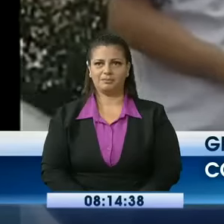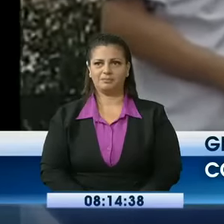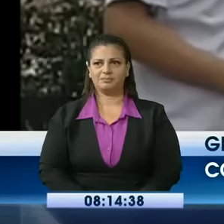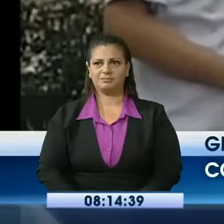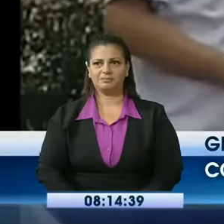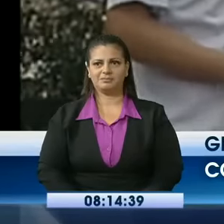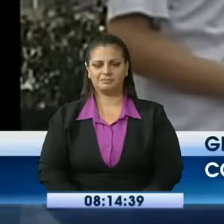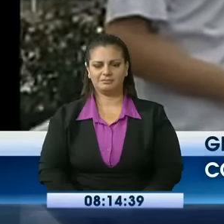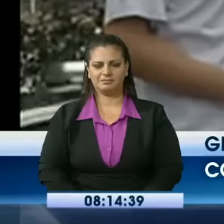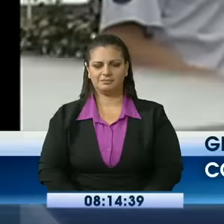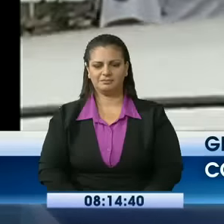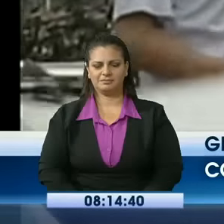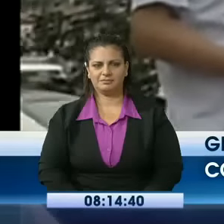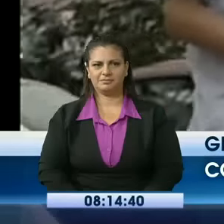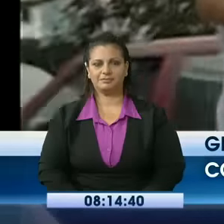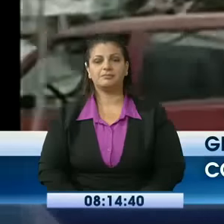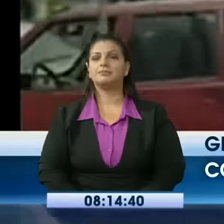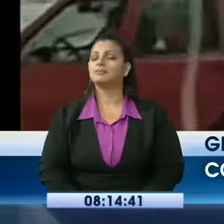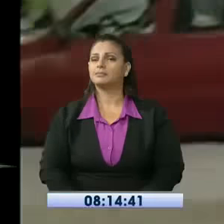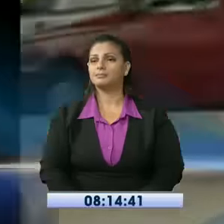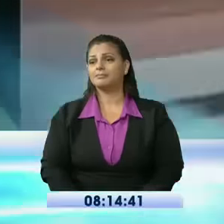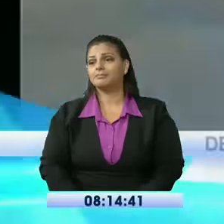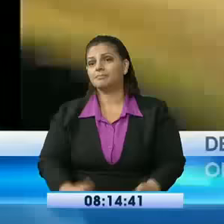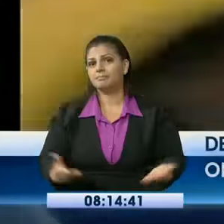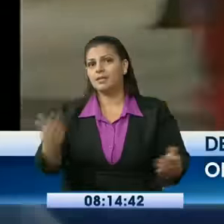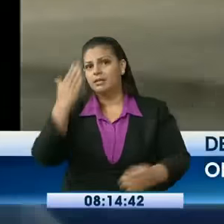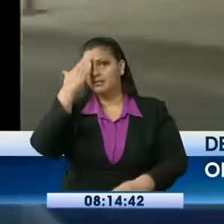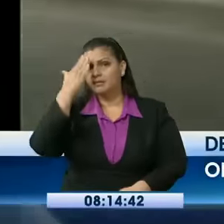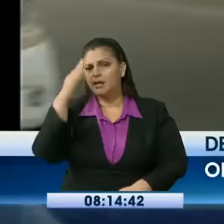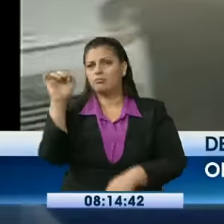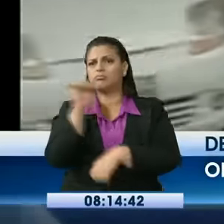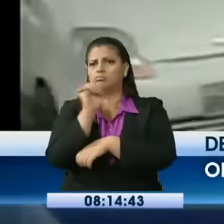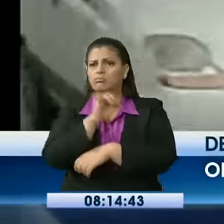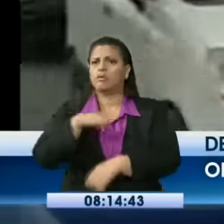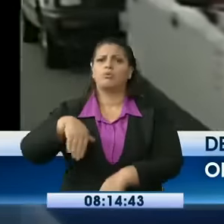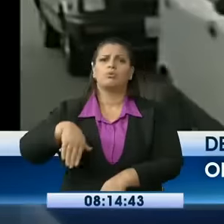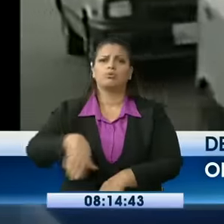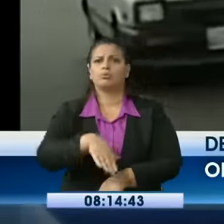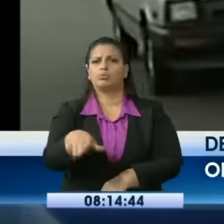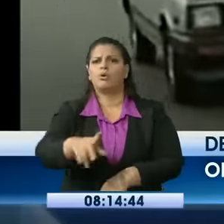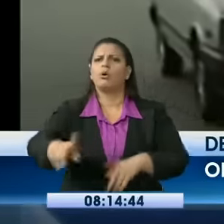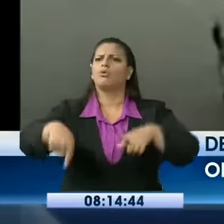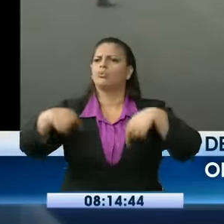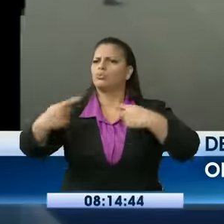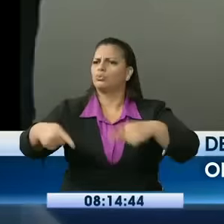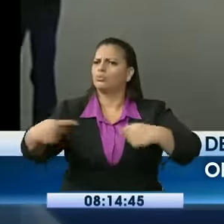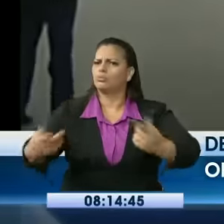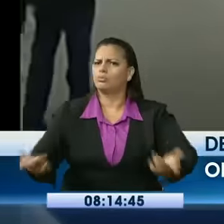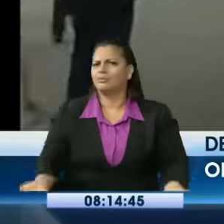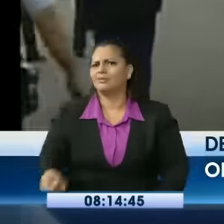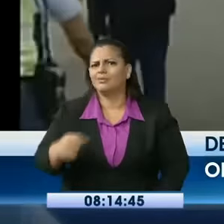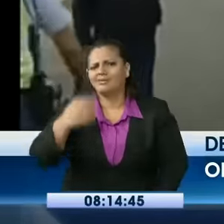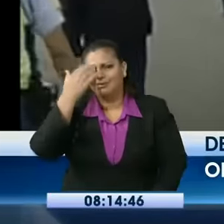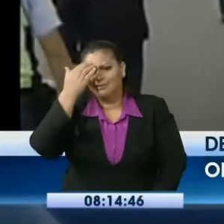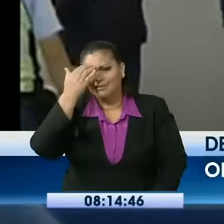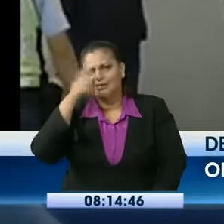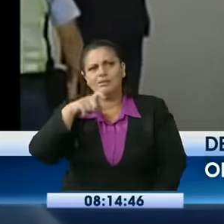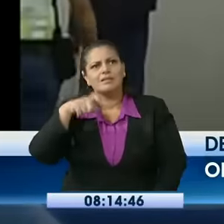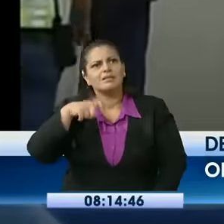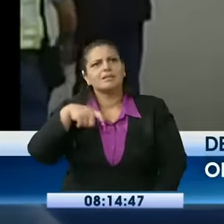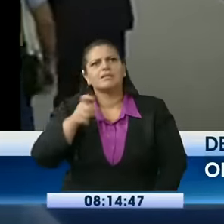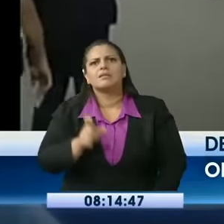justificativo eso. Ahora, si el vehículo es un medio de transporte, es algo que lo estamos utilizando todos los días para movilizarnos, sea para trabajo o actividades